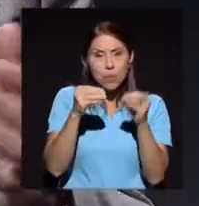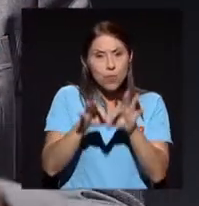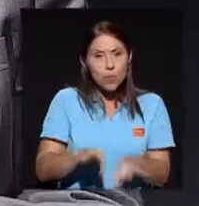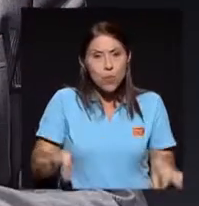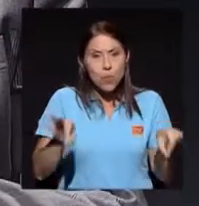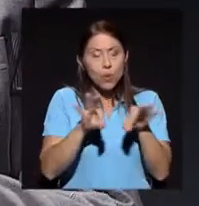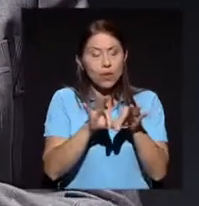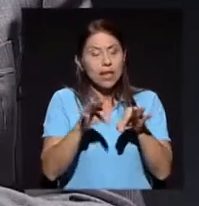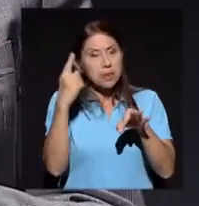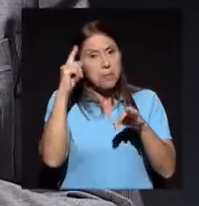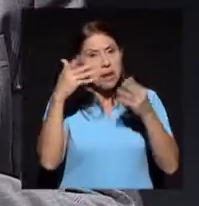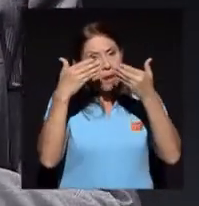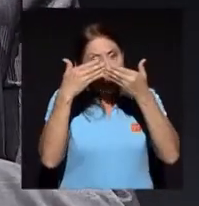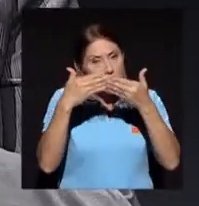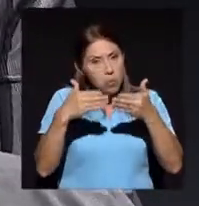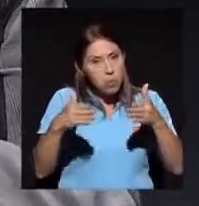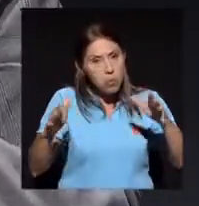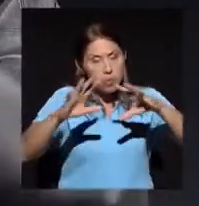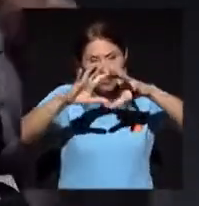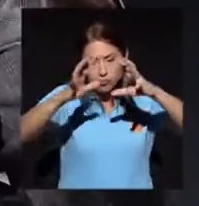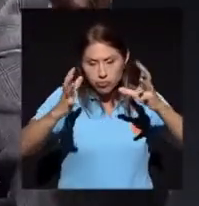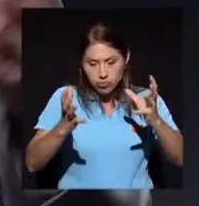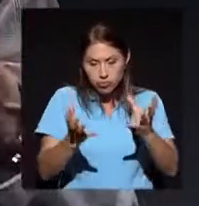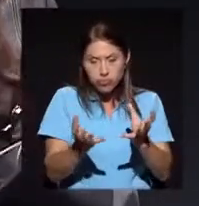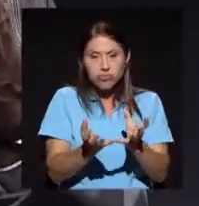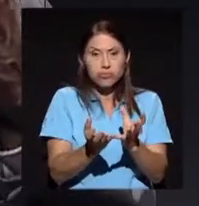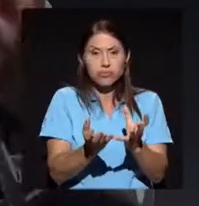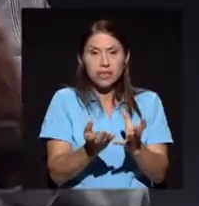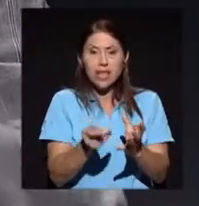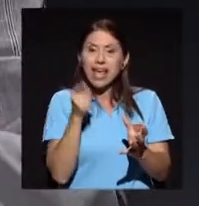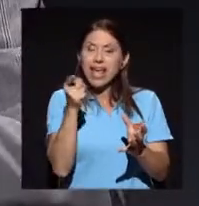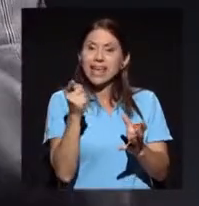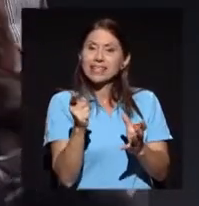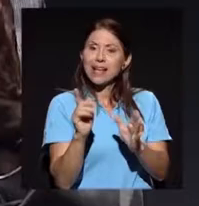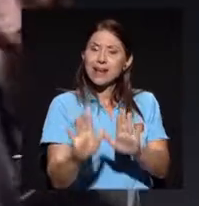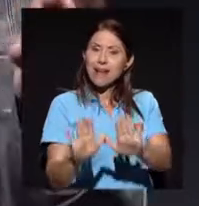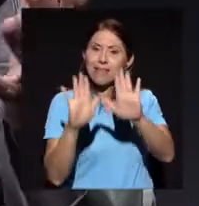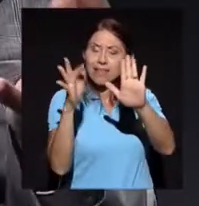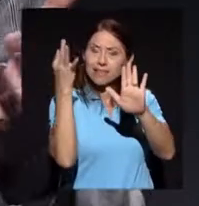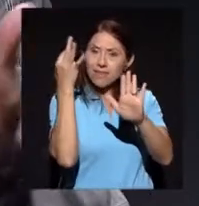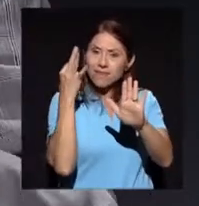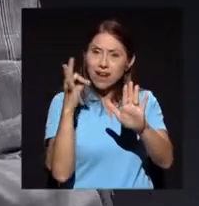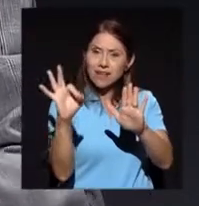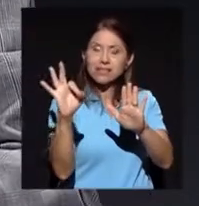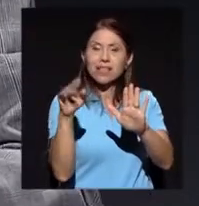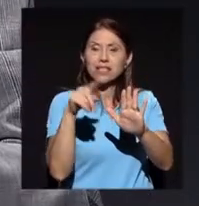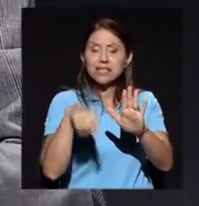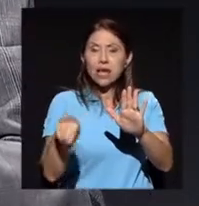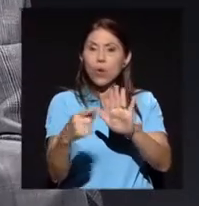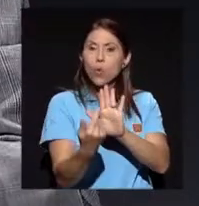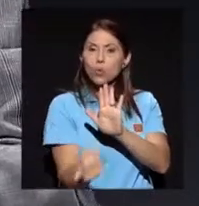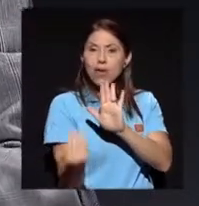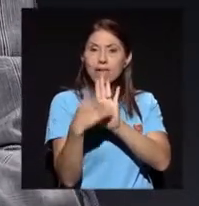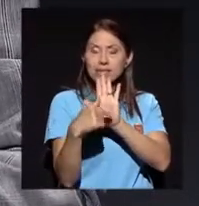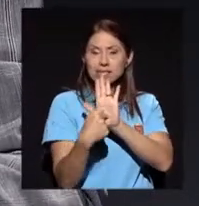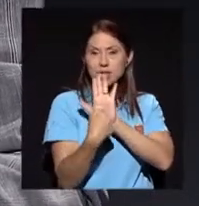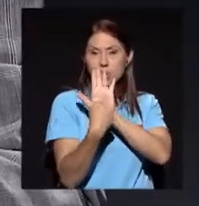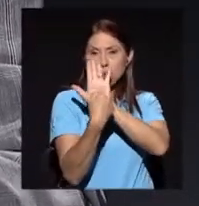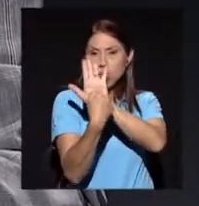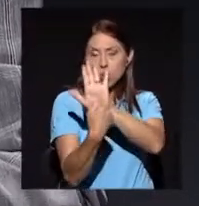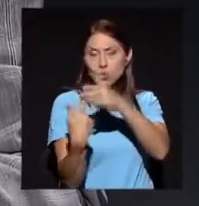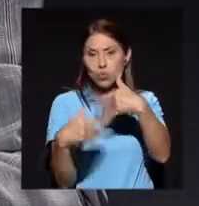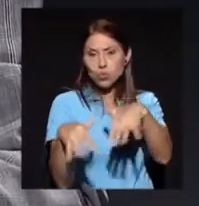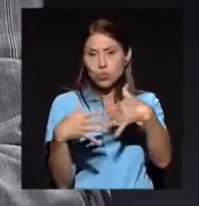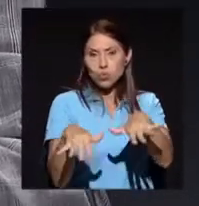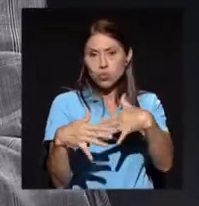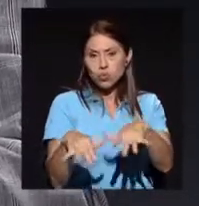globalización y también un poco pues restaurar esa grandeza francesa que ya a escala global es un poco más difícil por las dimensiones del